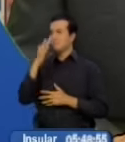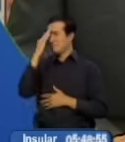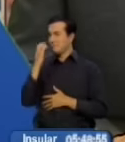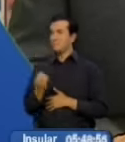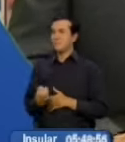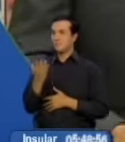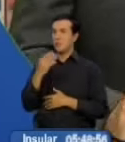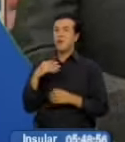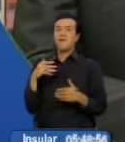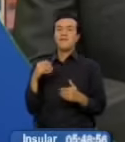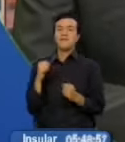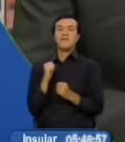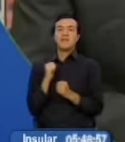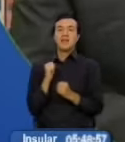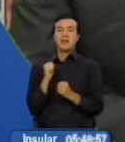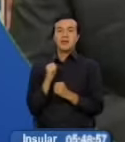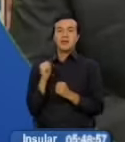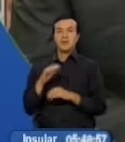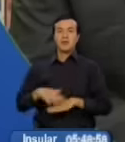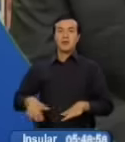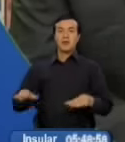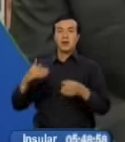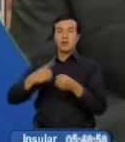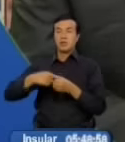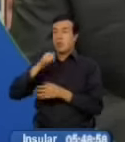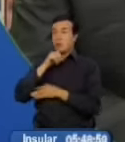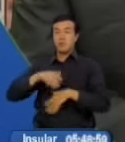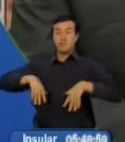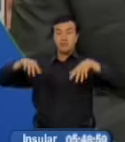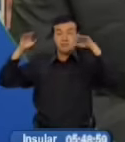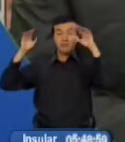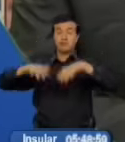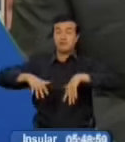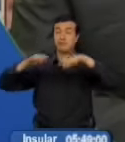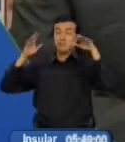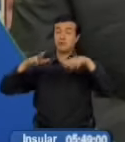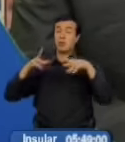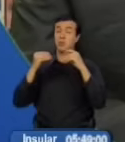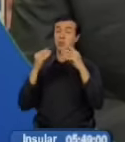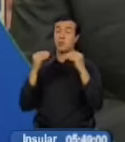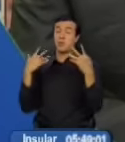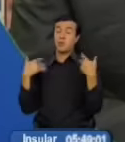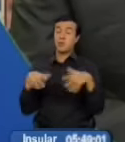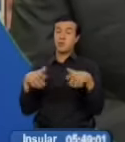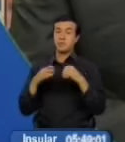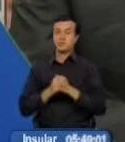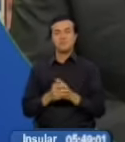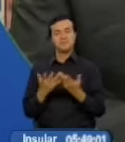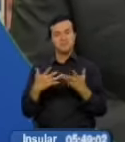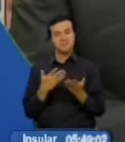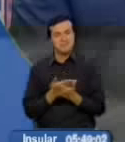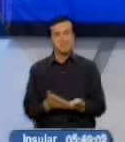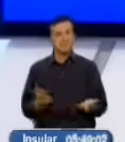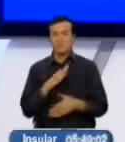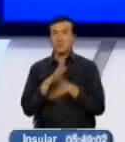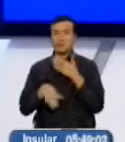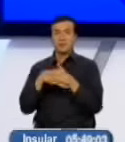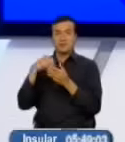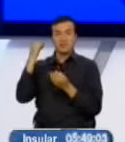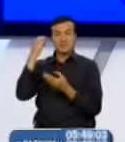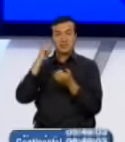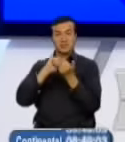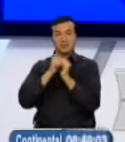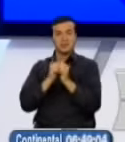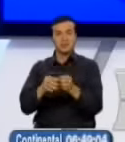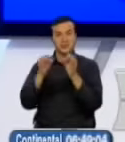días. Con frío acá en la capital ecuatoriana, llueve mucho, hay que protegerse y tomar los recaudos del caso. Pero aquí estamos con toda la información